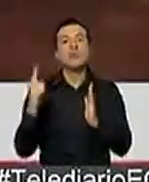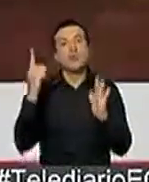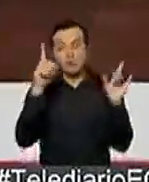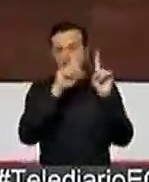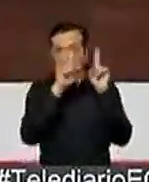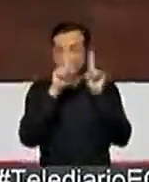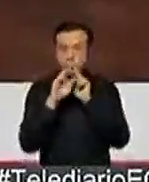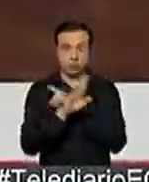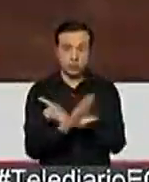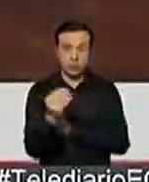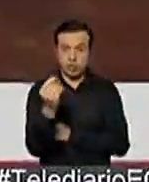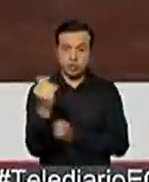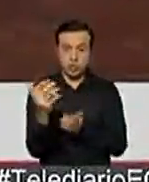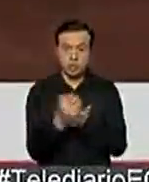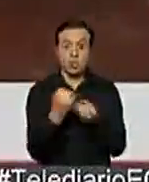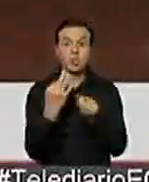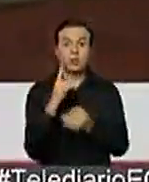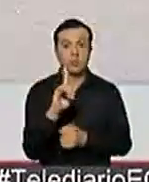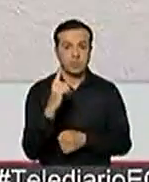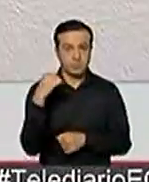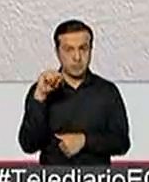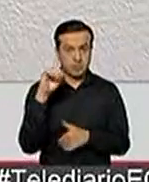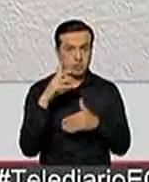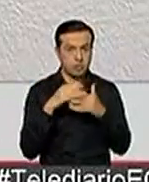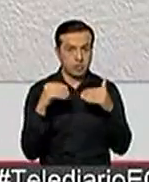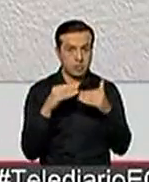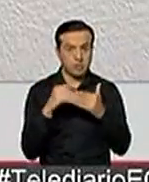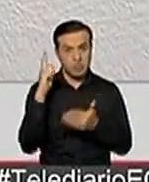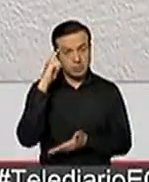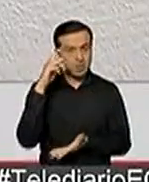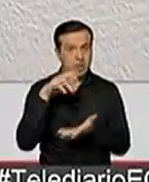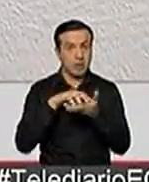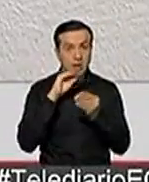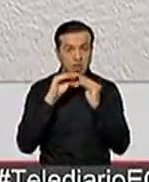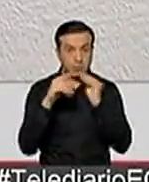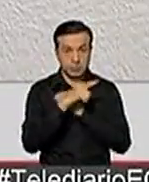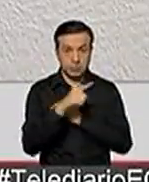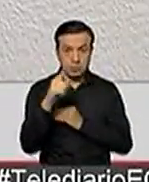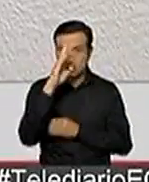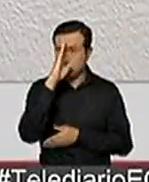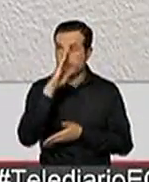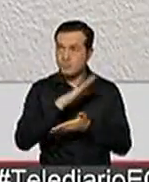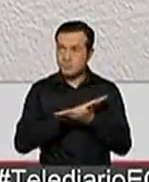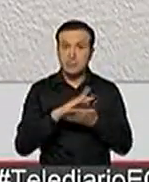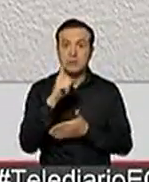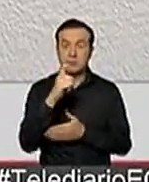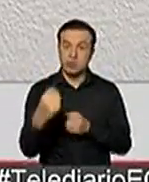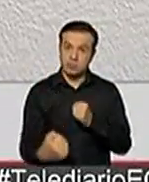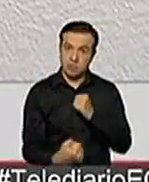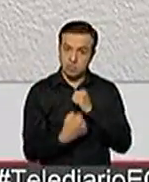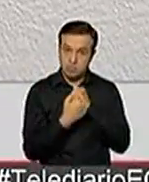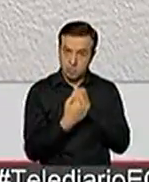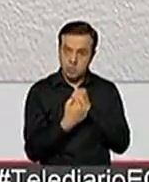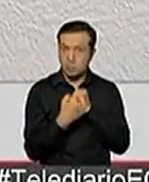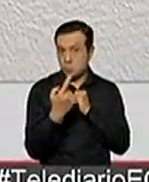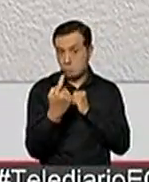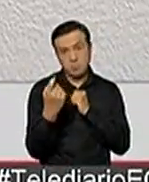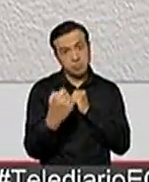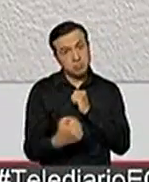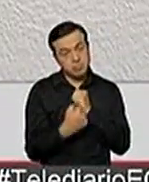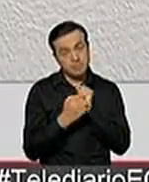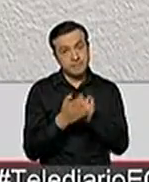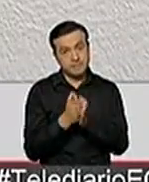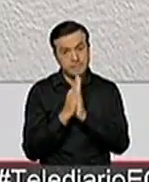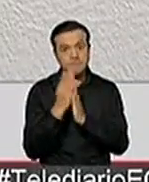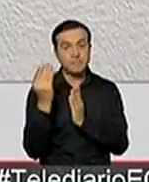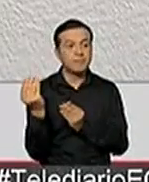empresas cuyos ingresos superen el $1,000,000. Aquí el gobierno le dice a usted transparentemente: necesito su aporte y por lo tanto esta es